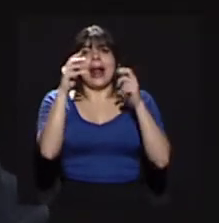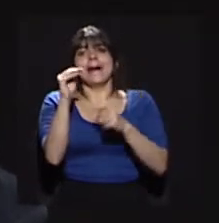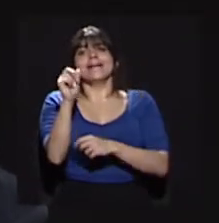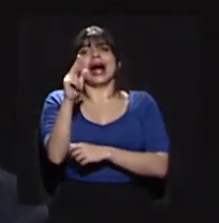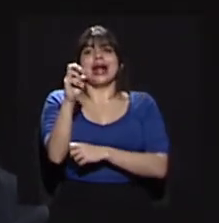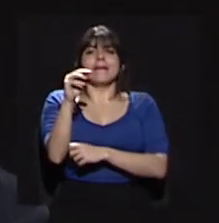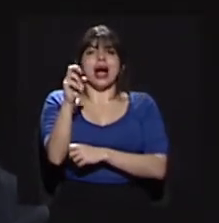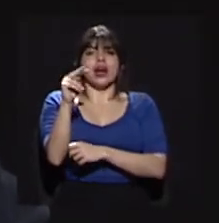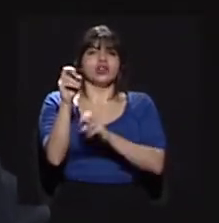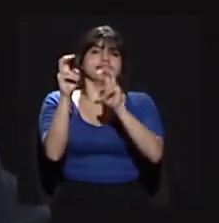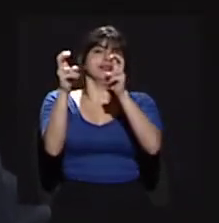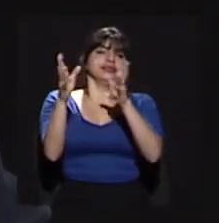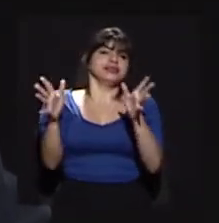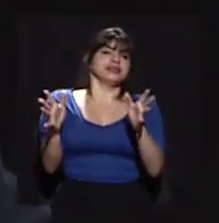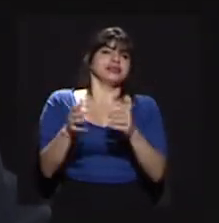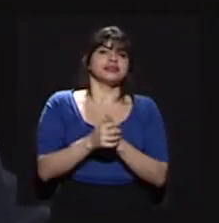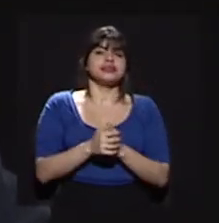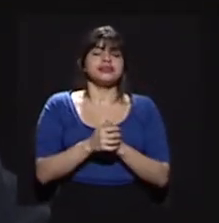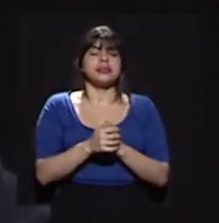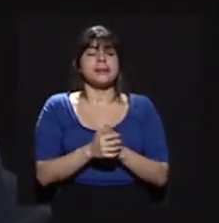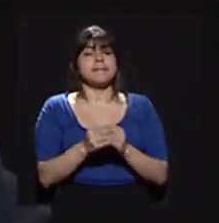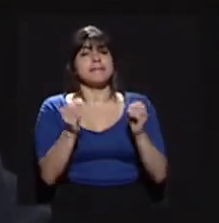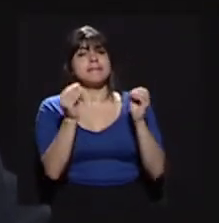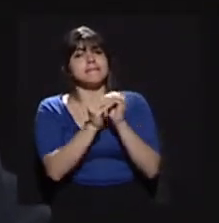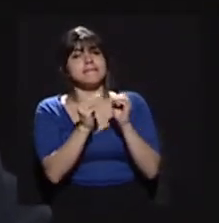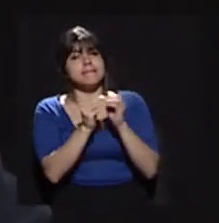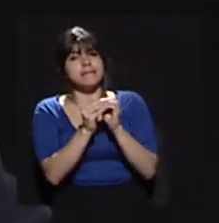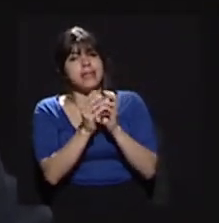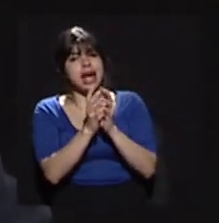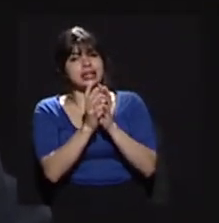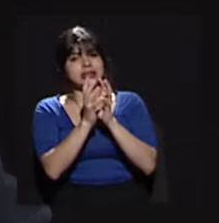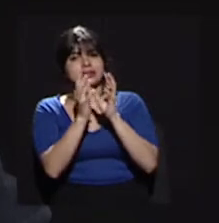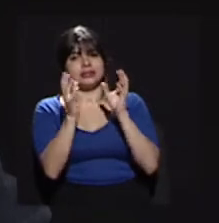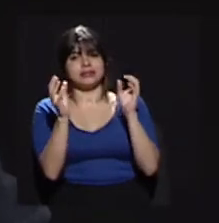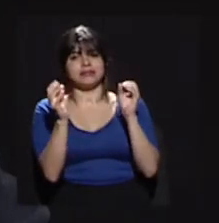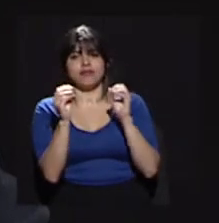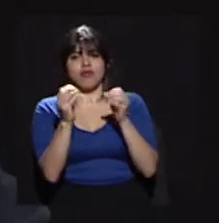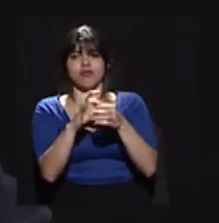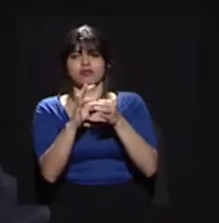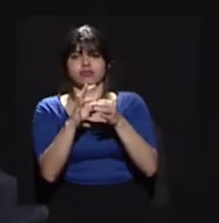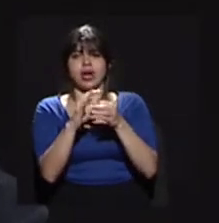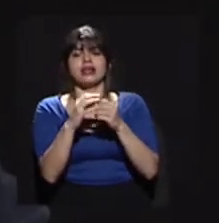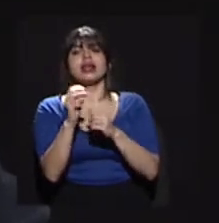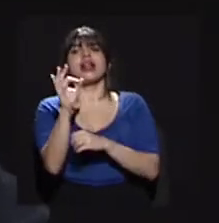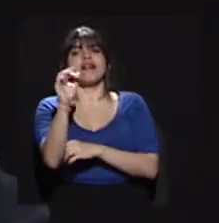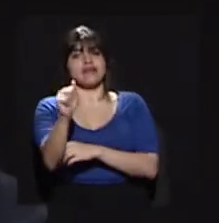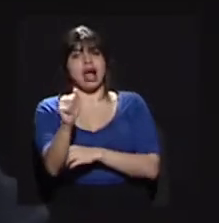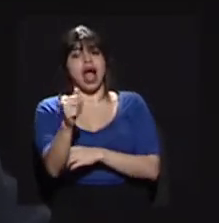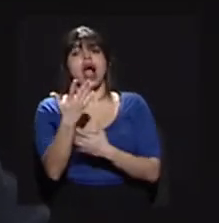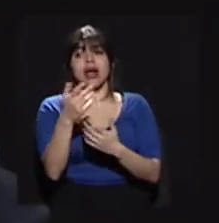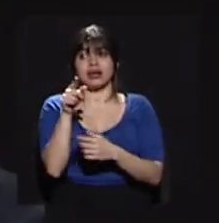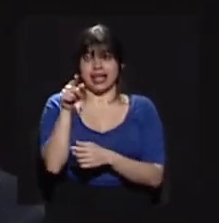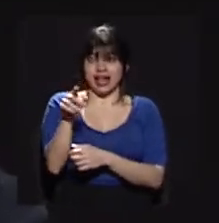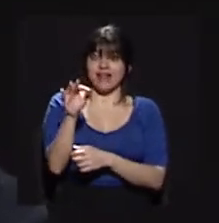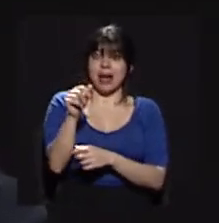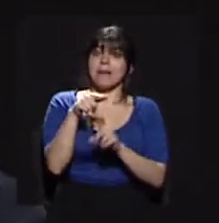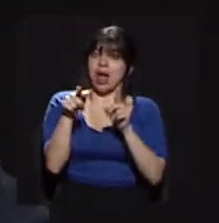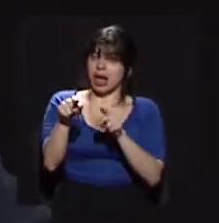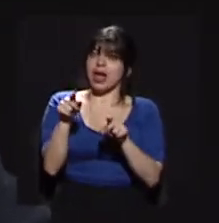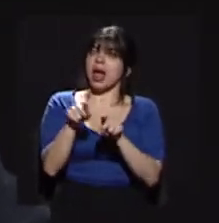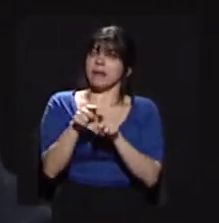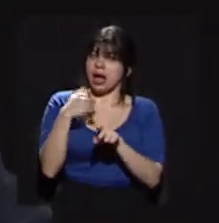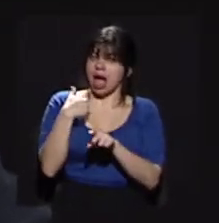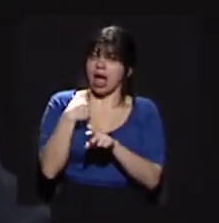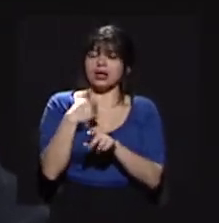la mal monolítica donde guillermo me parece a mí en el frente ando en este punto